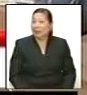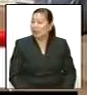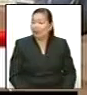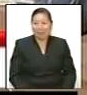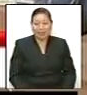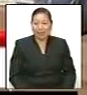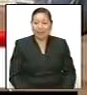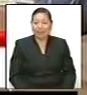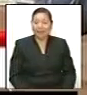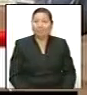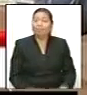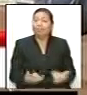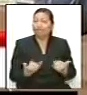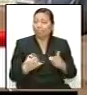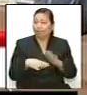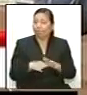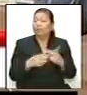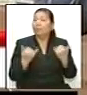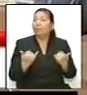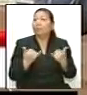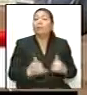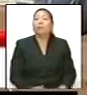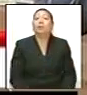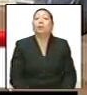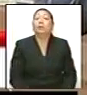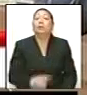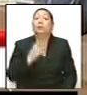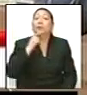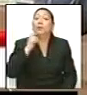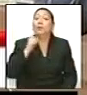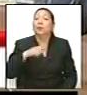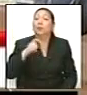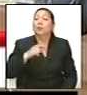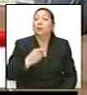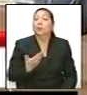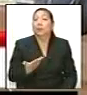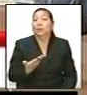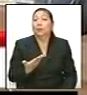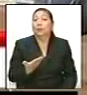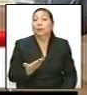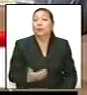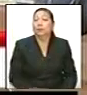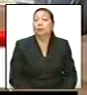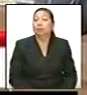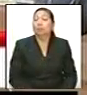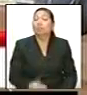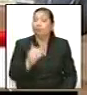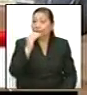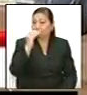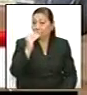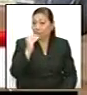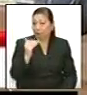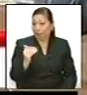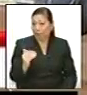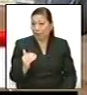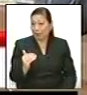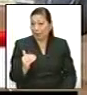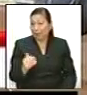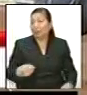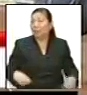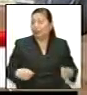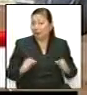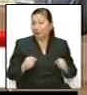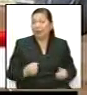ministro. Y aquí dentro de eso es necesario hablar, y hablaba del clasificador del gasto también. Eso es cierto,